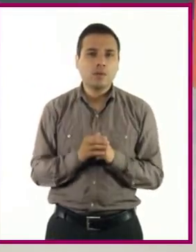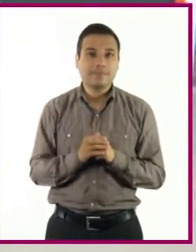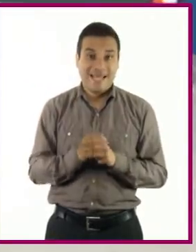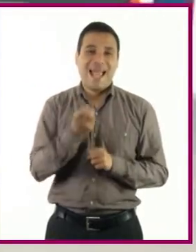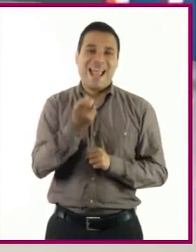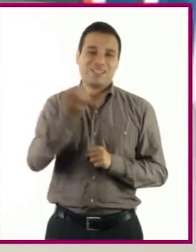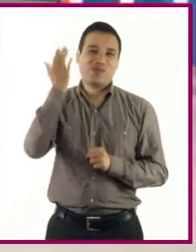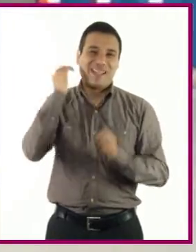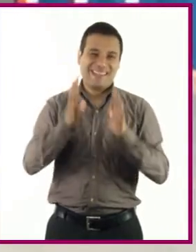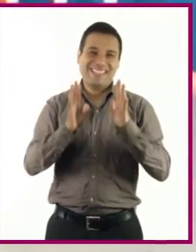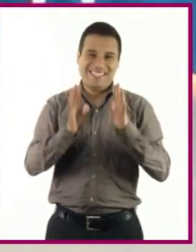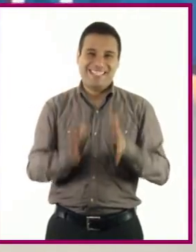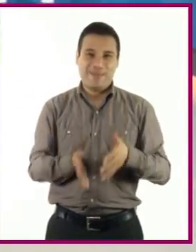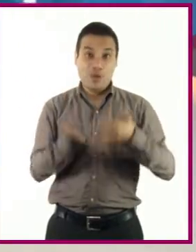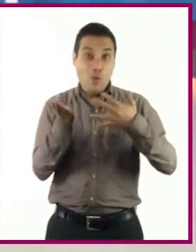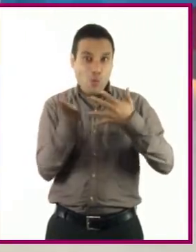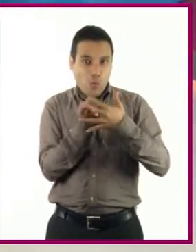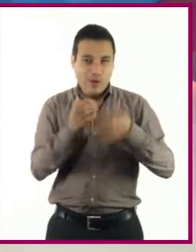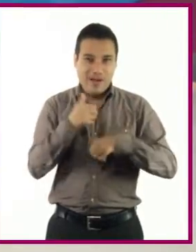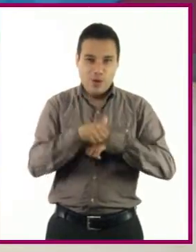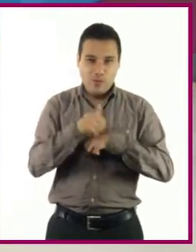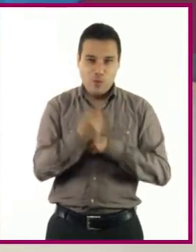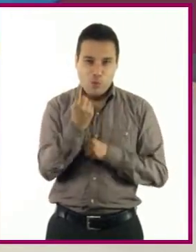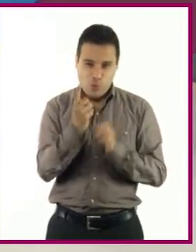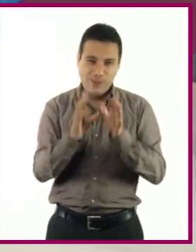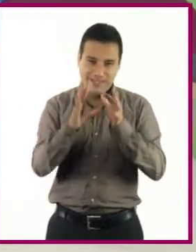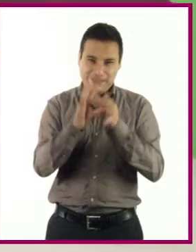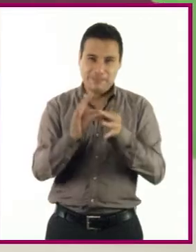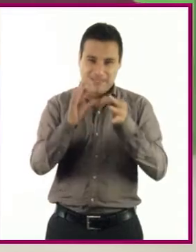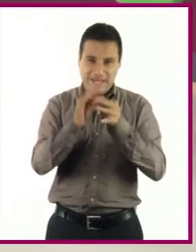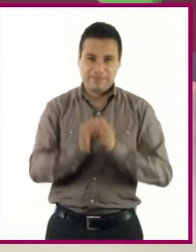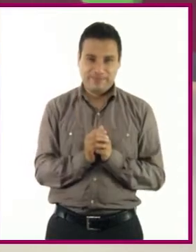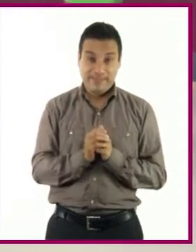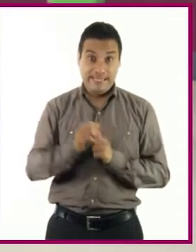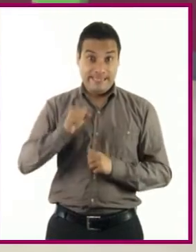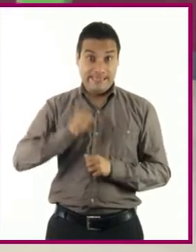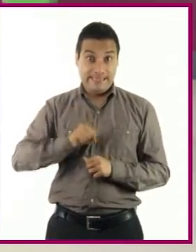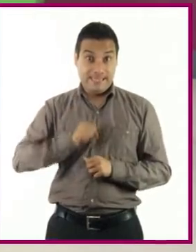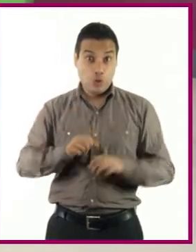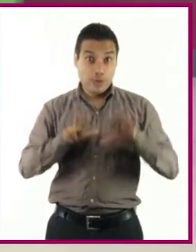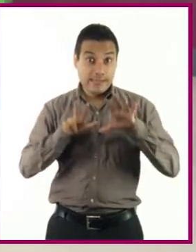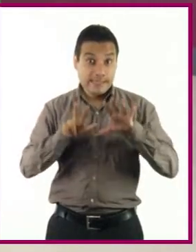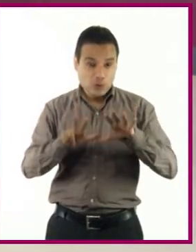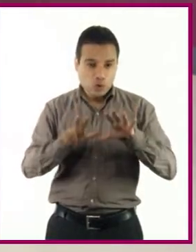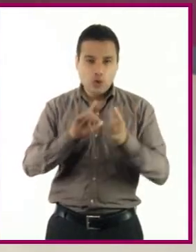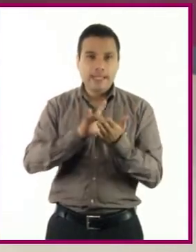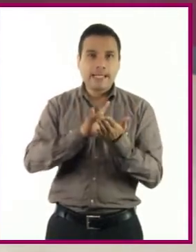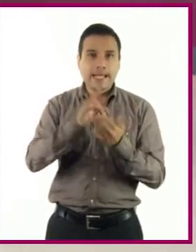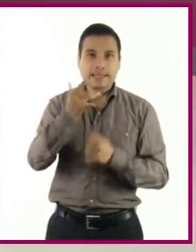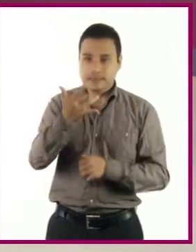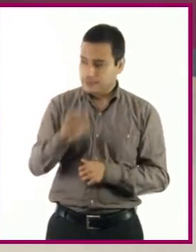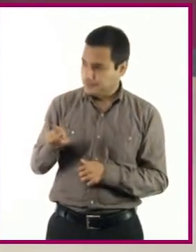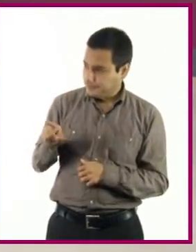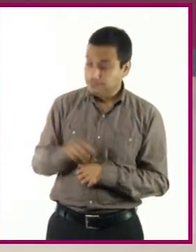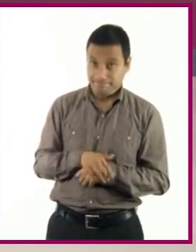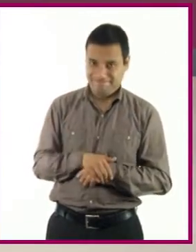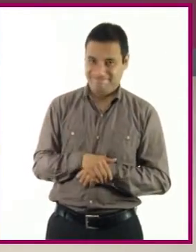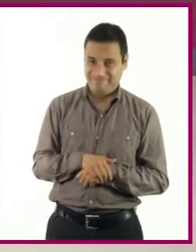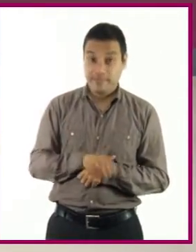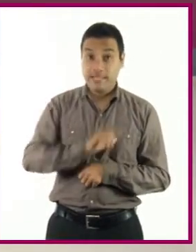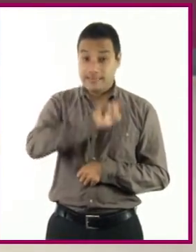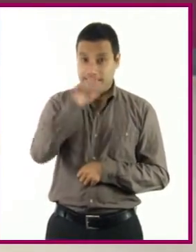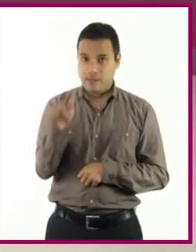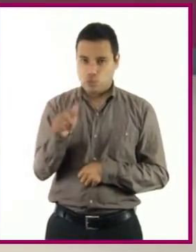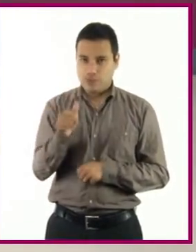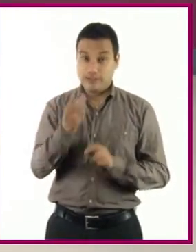vimos en el bloque 1. Los derechos humanos surgieron en el siglo XVIII con la Ilustración y el liberalismo. Luego, con